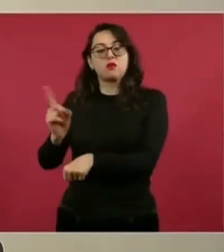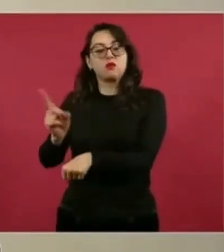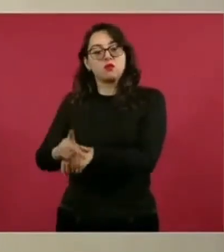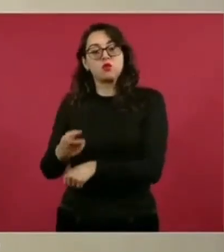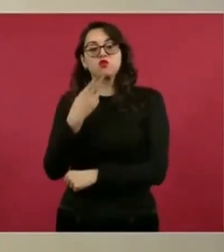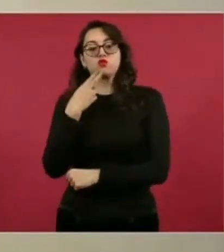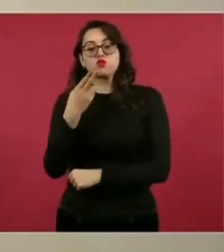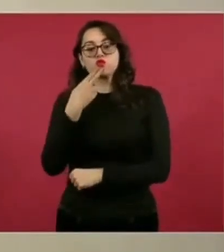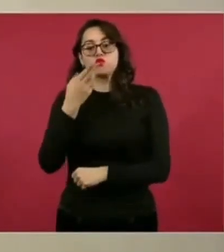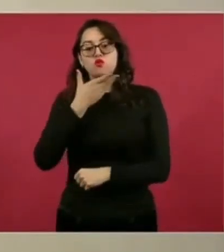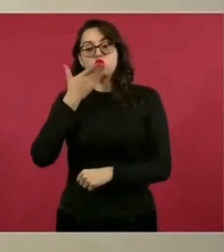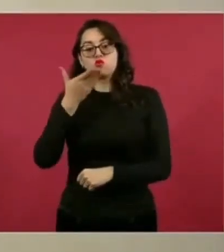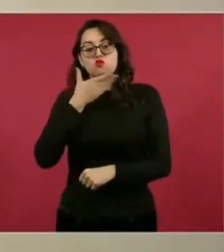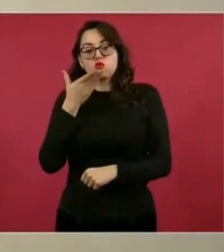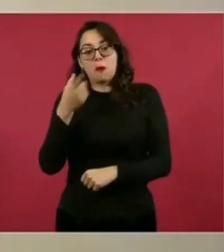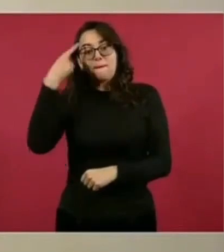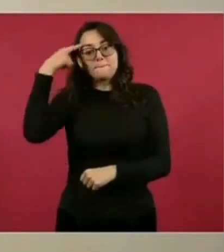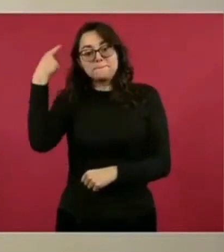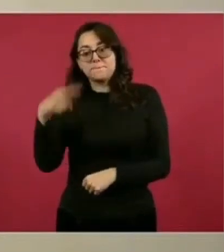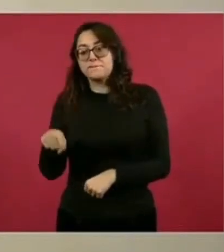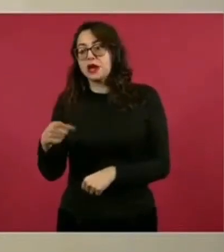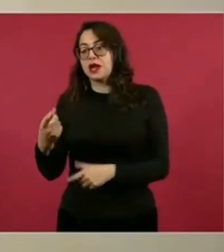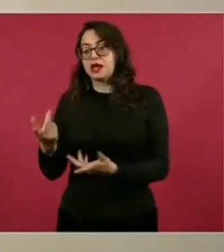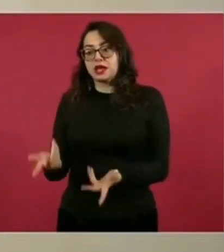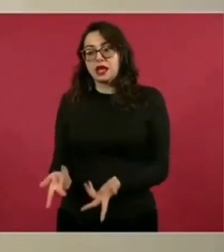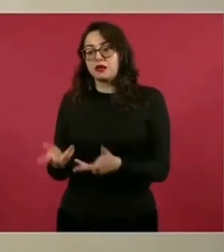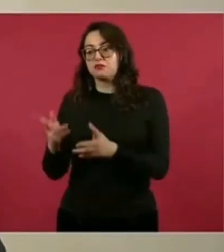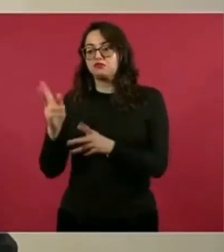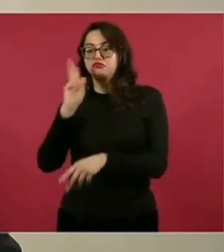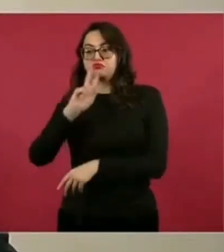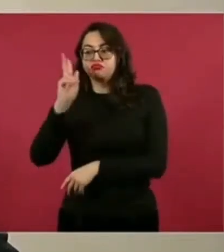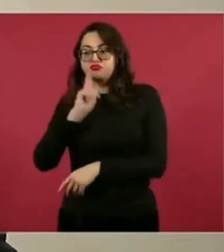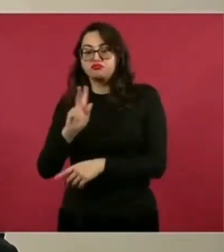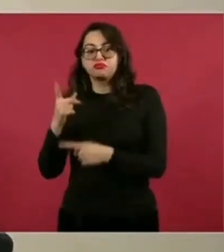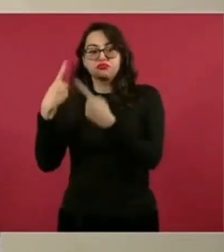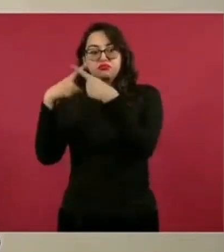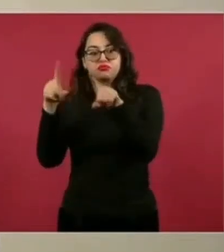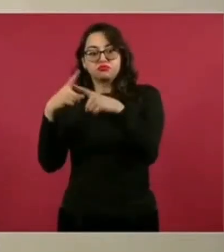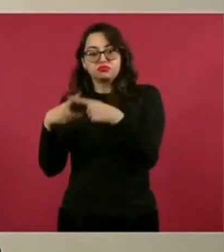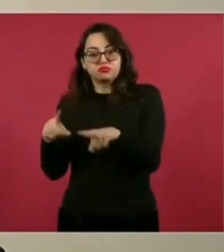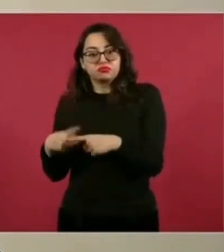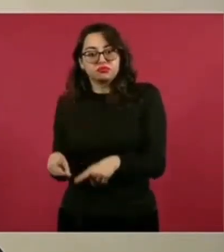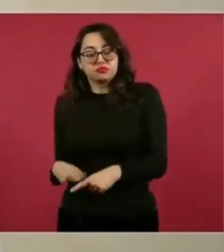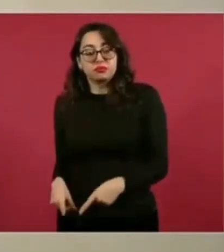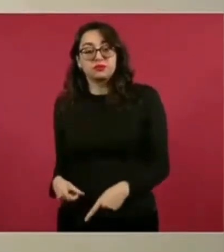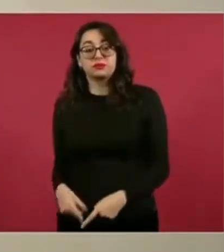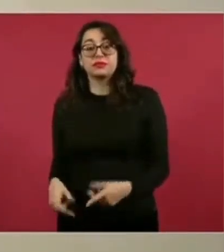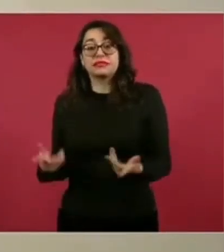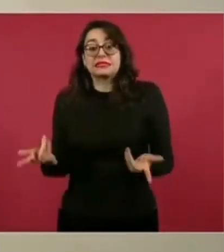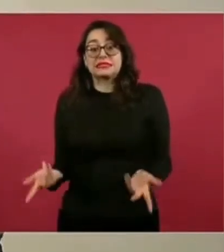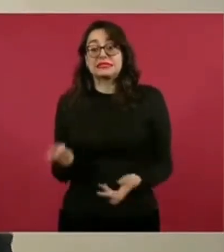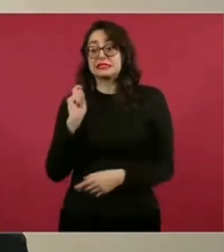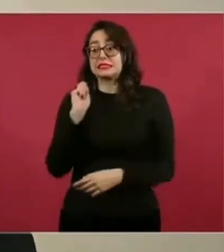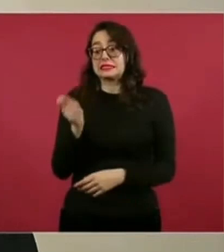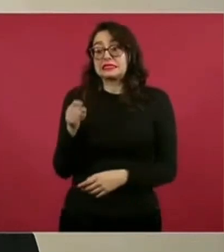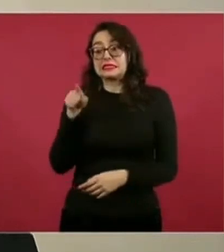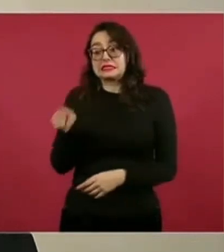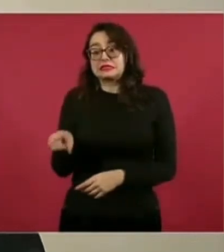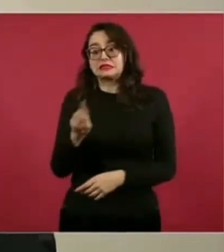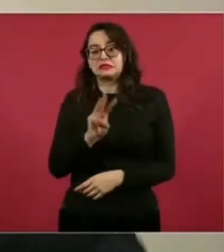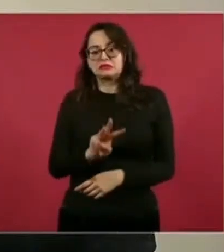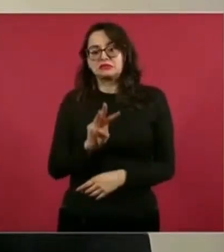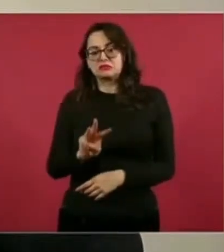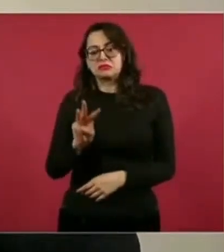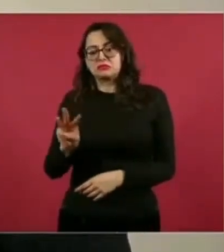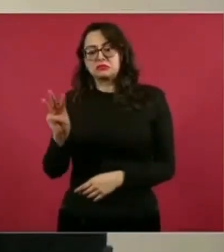se utiliza para correr el sistema y probar que sí funciona. Nada más que es decir que estaba inactiva realmente esa